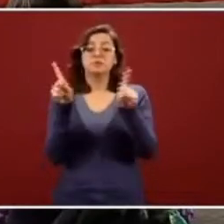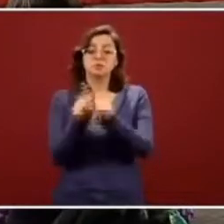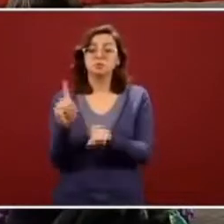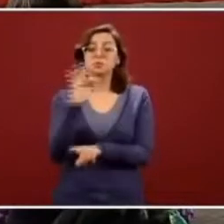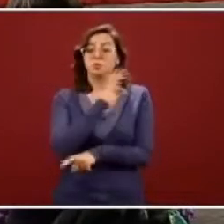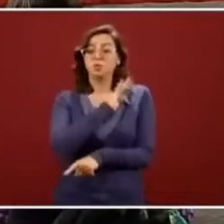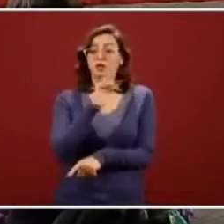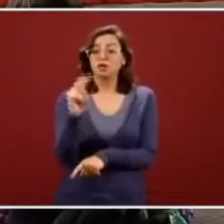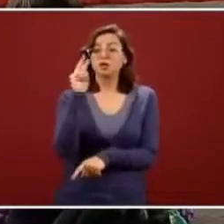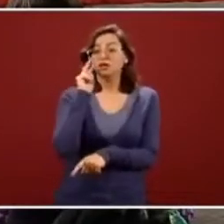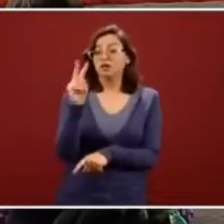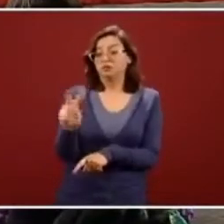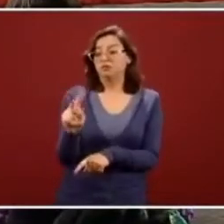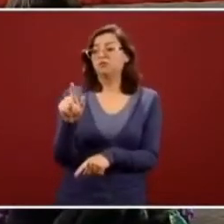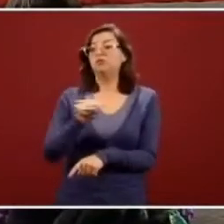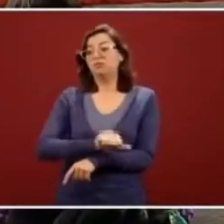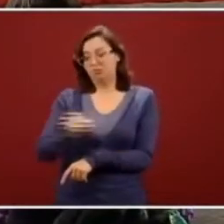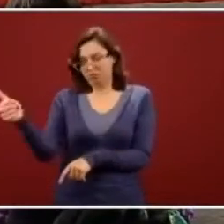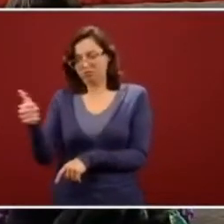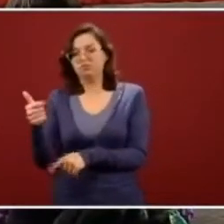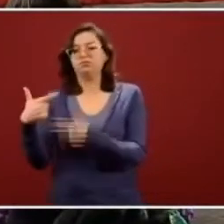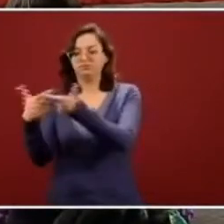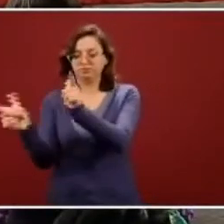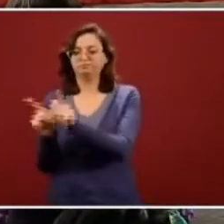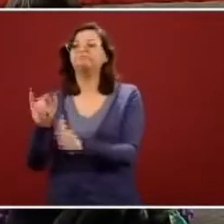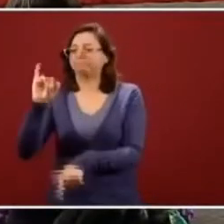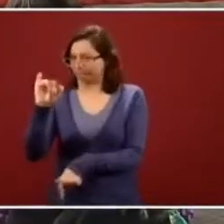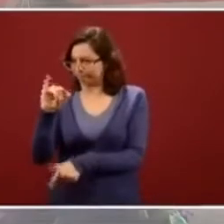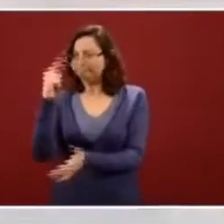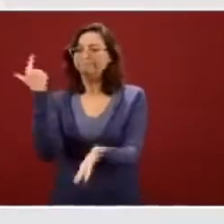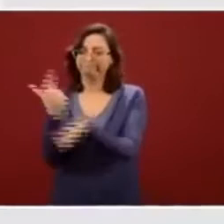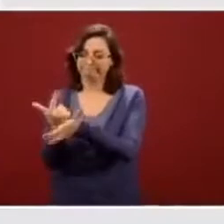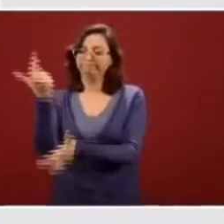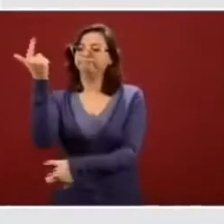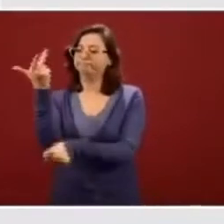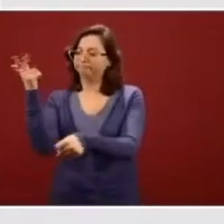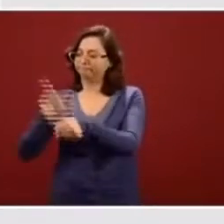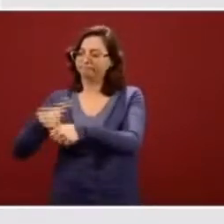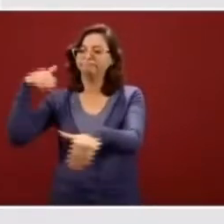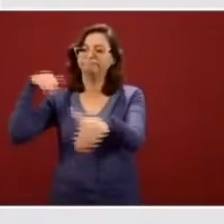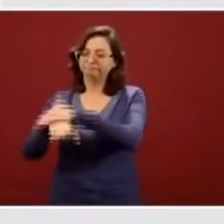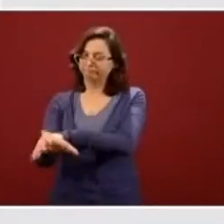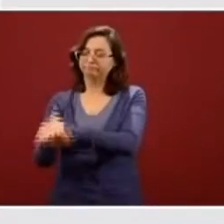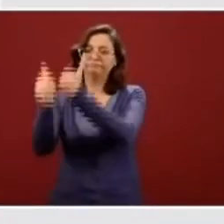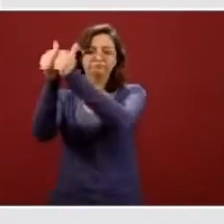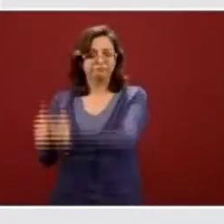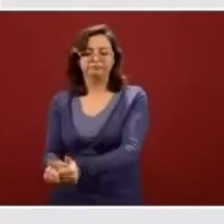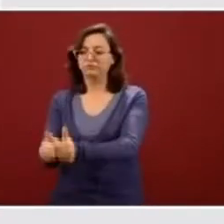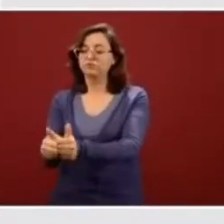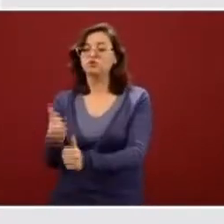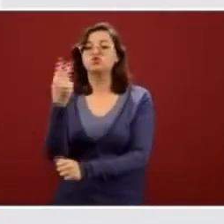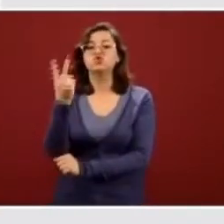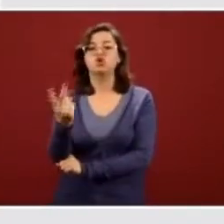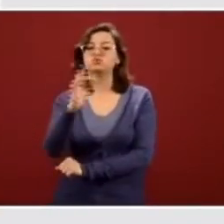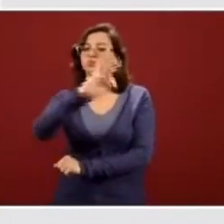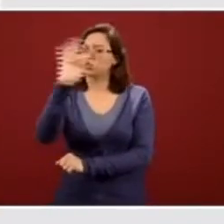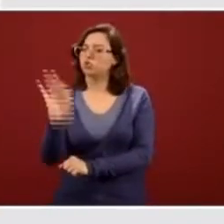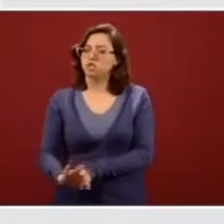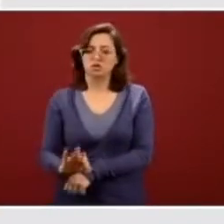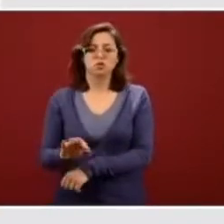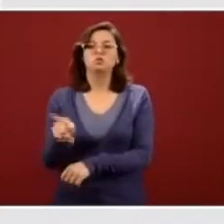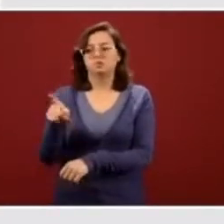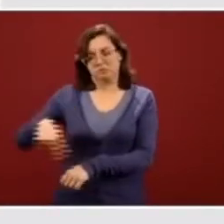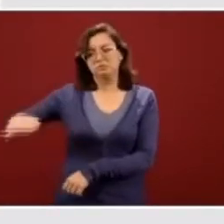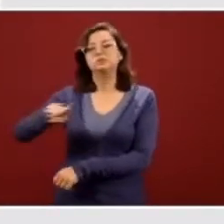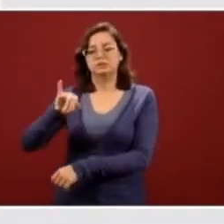una proporción de hospitalizados graves en la cual varios días tenemos este 2% que ha sido prácticamente una constante y que